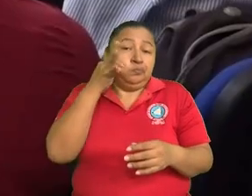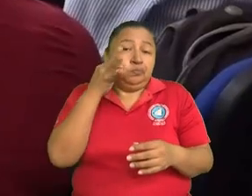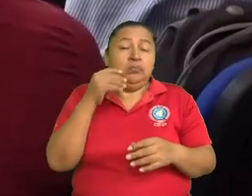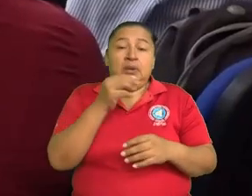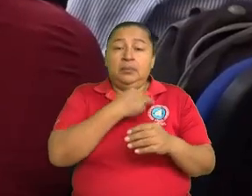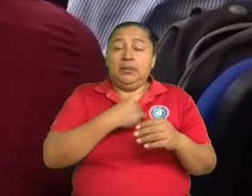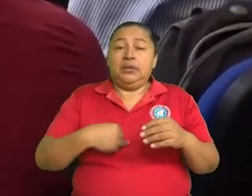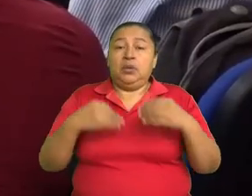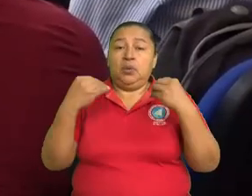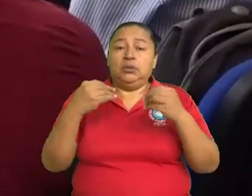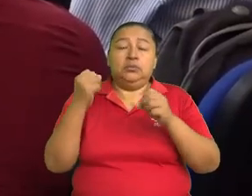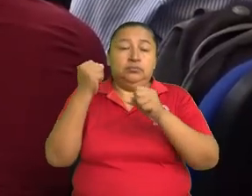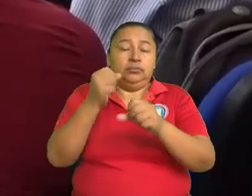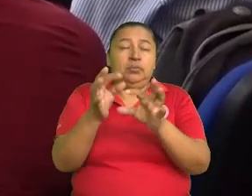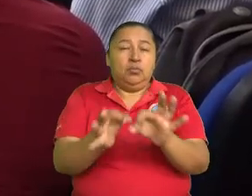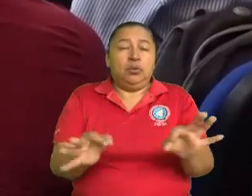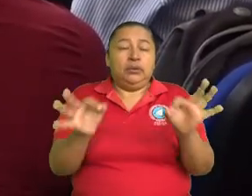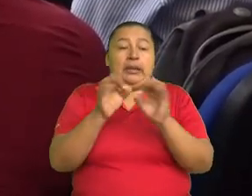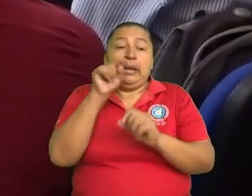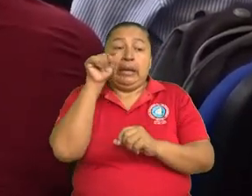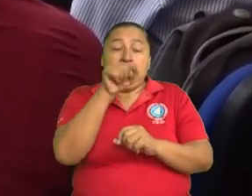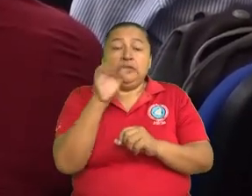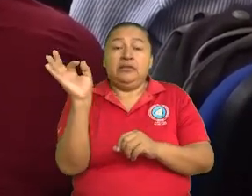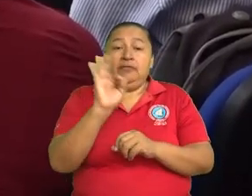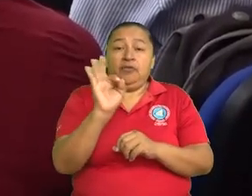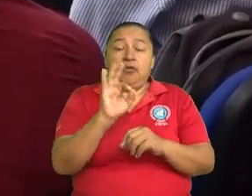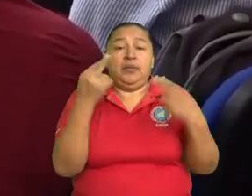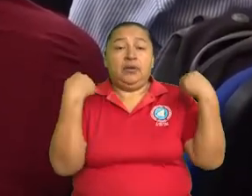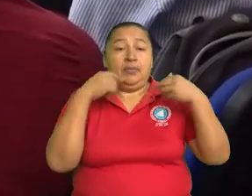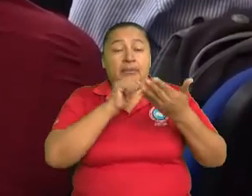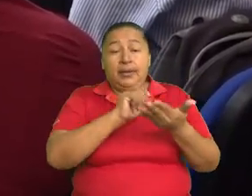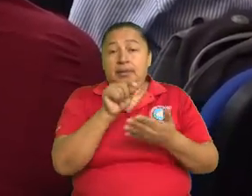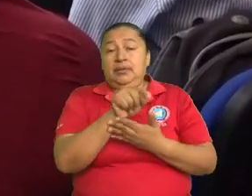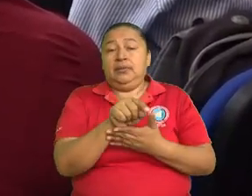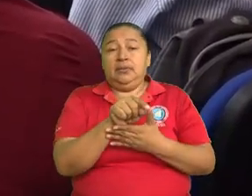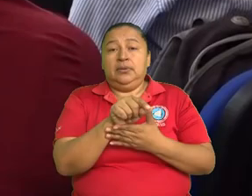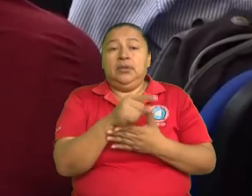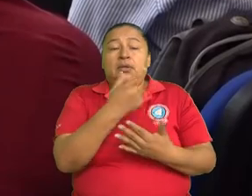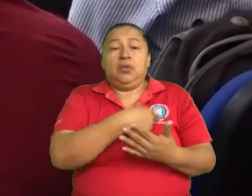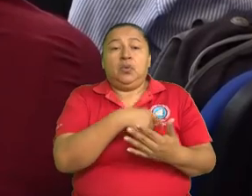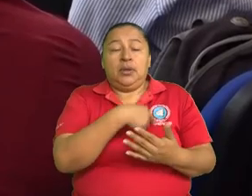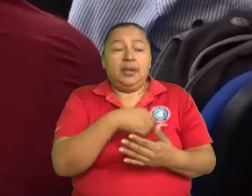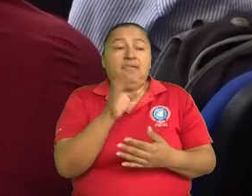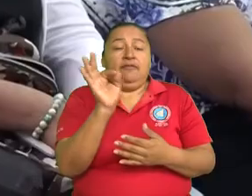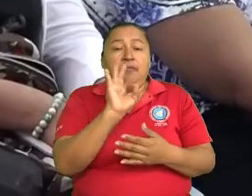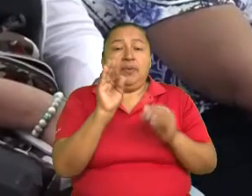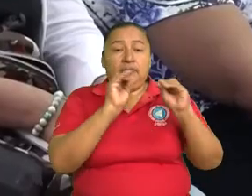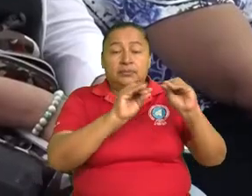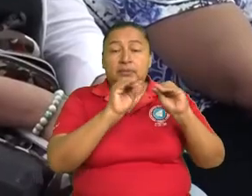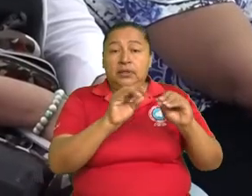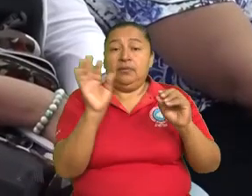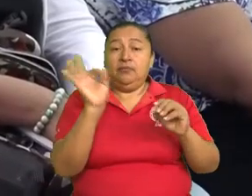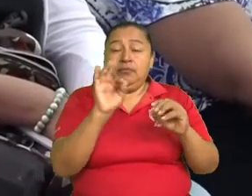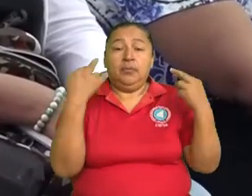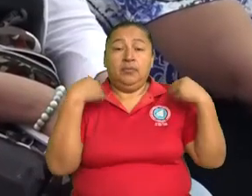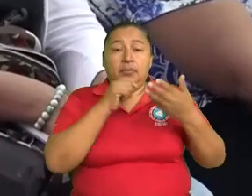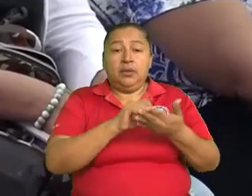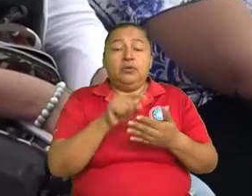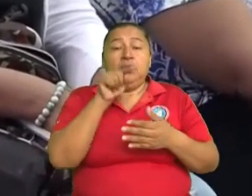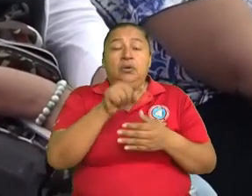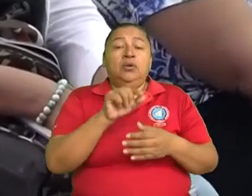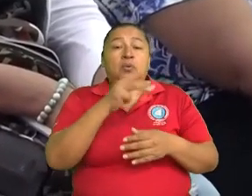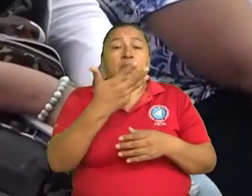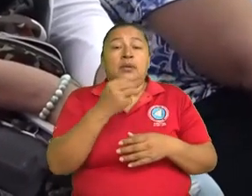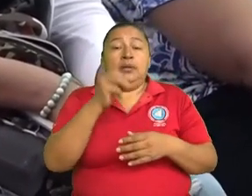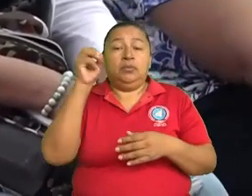Ministerio de Educación son fundamentales, ahí se forman los formadores, ahí, la escuela de formador de formadores. Entonces, nosotros tenemos ahorita el